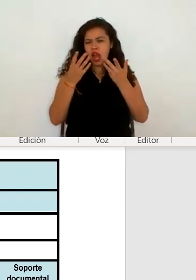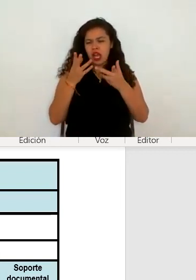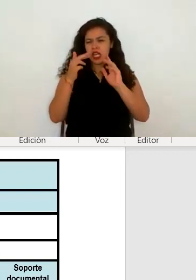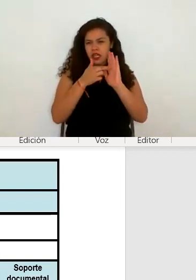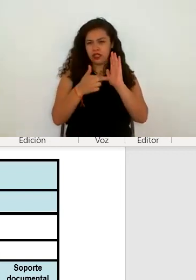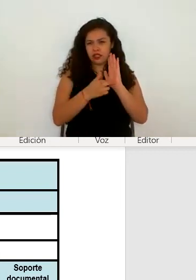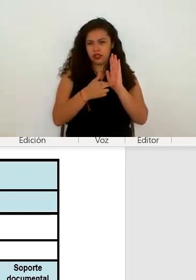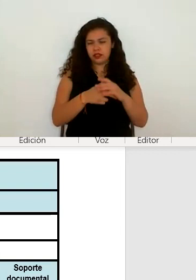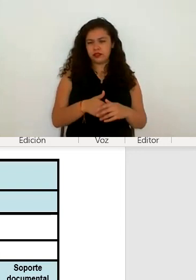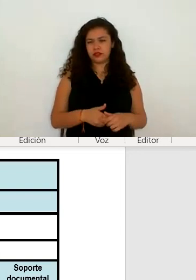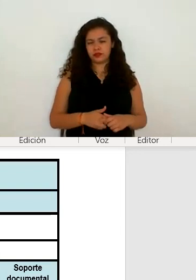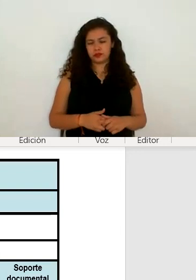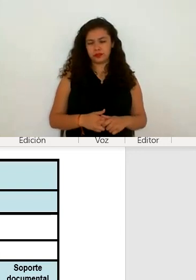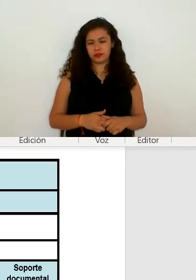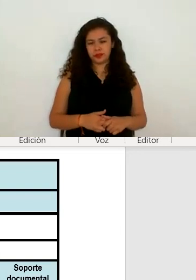y